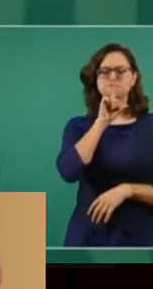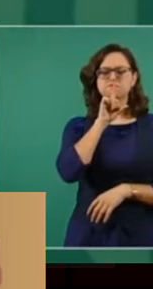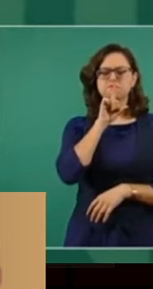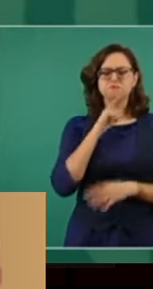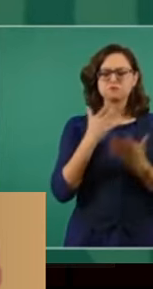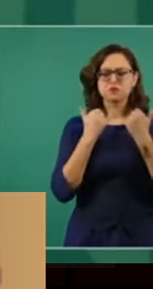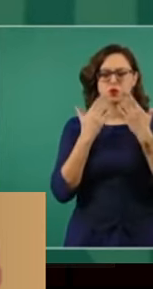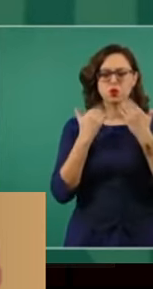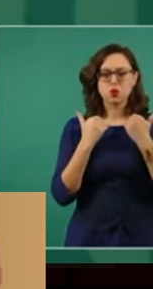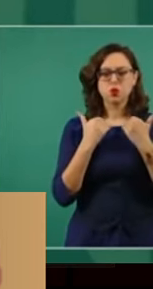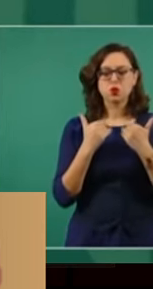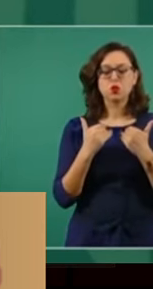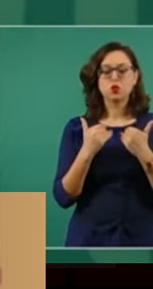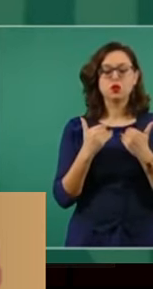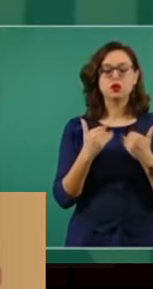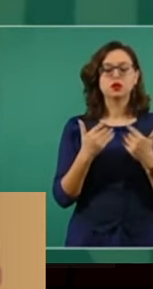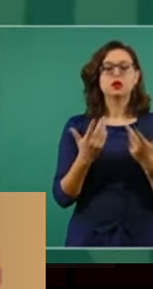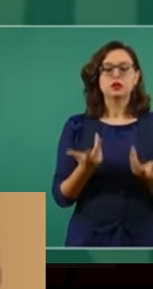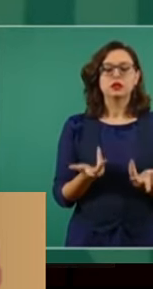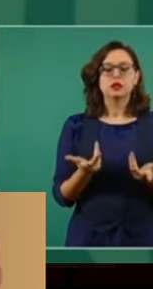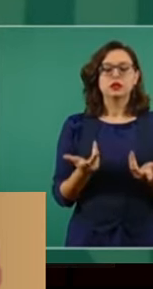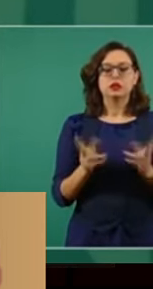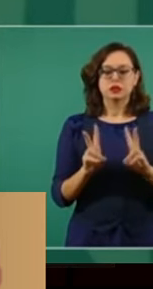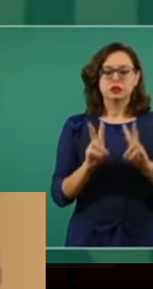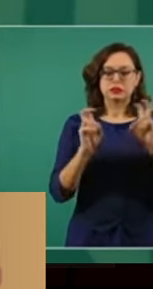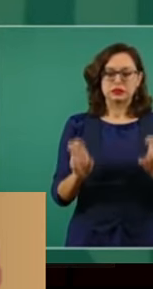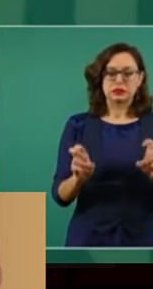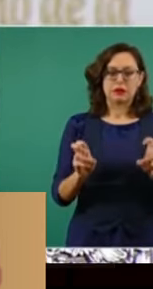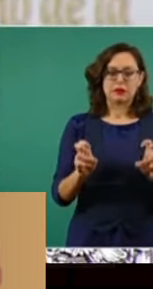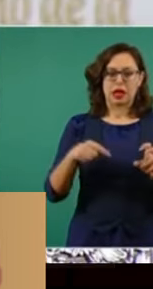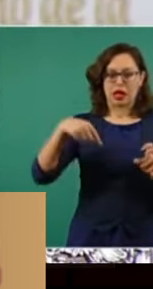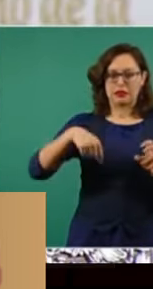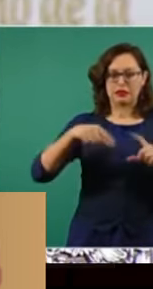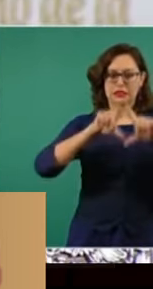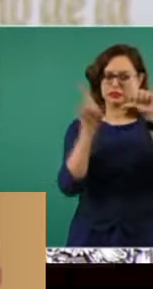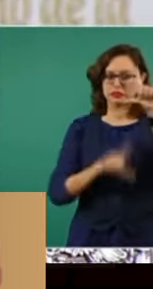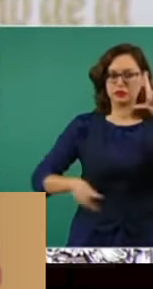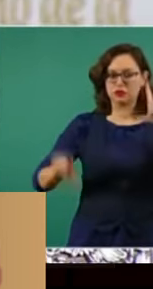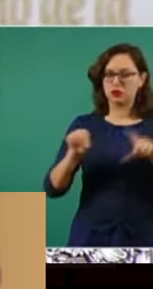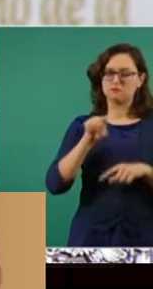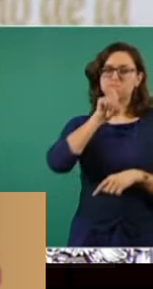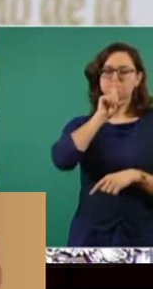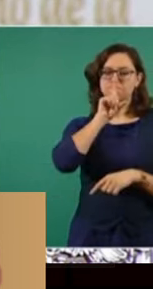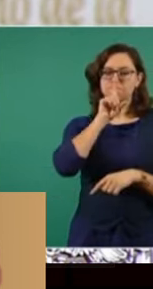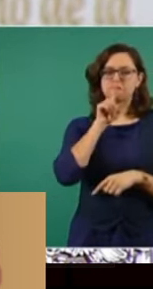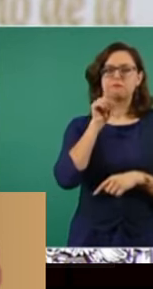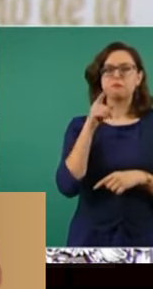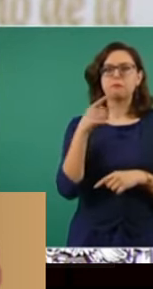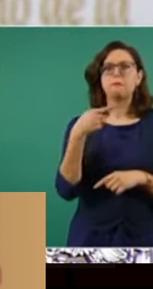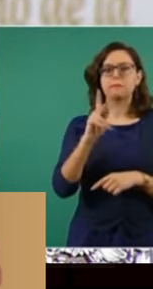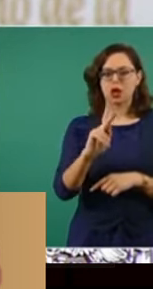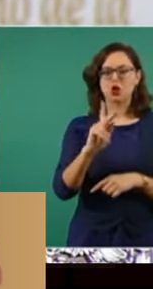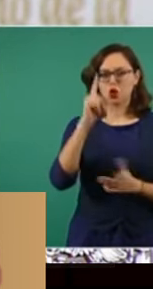clase política. No me refiero, por favor, a todos los mexicanos, que es un pueblo extraordinario y maravilloso. En su clase política,